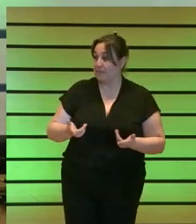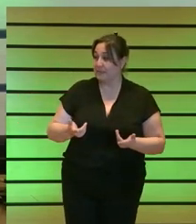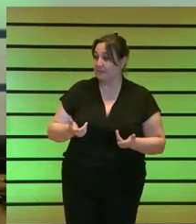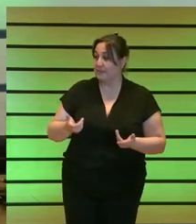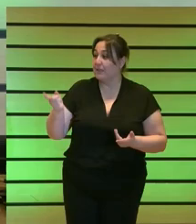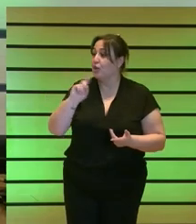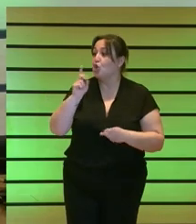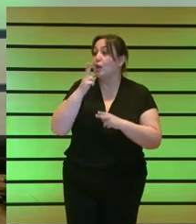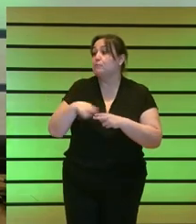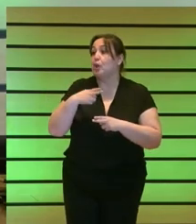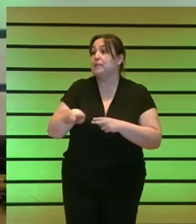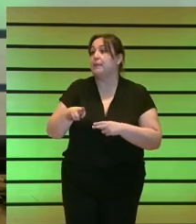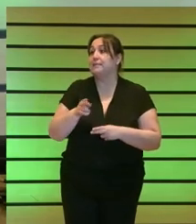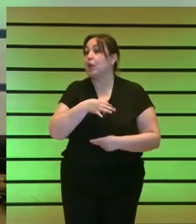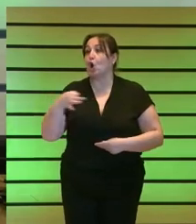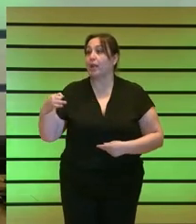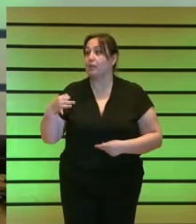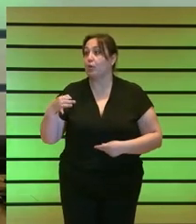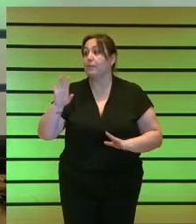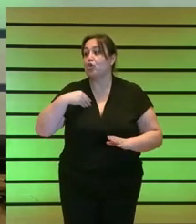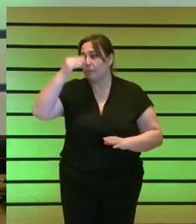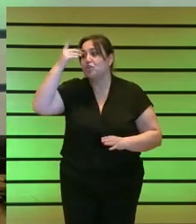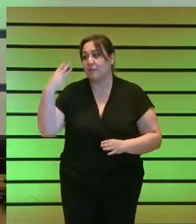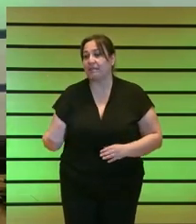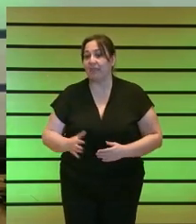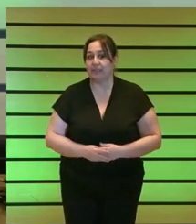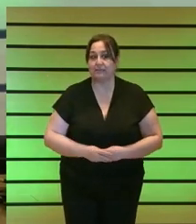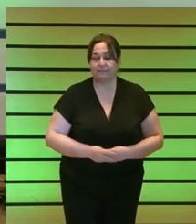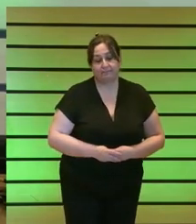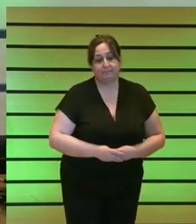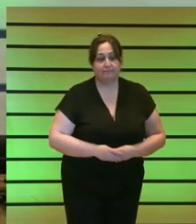no es políticamente correcto pero creo que me entendéis